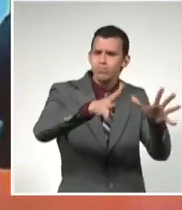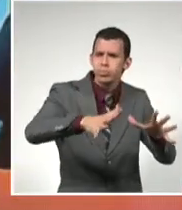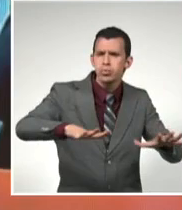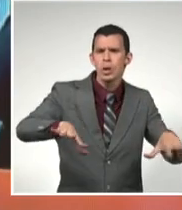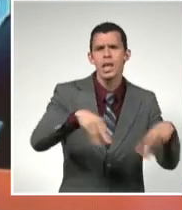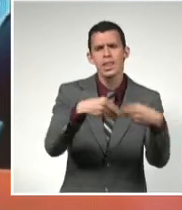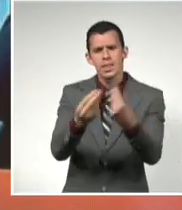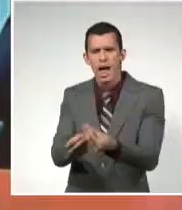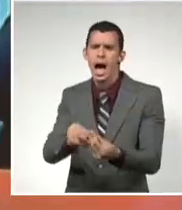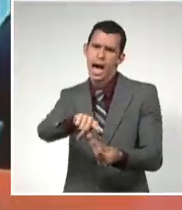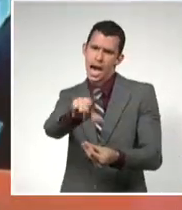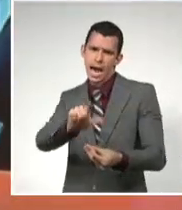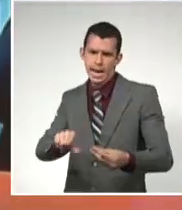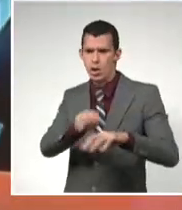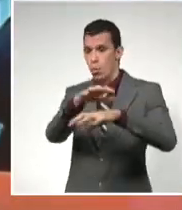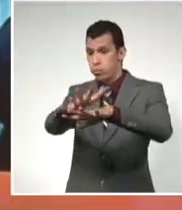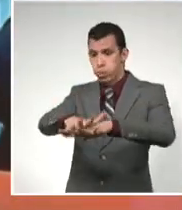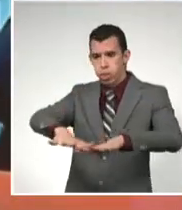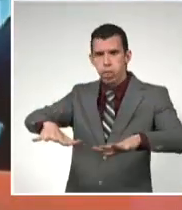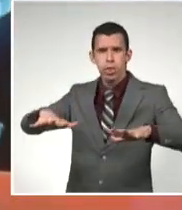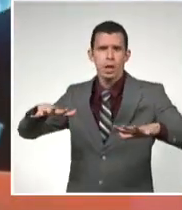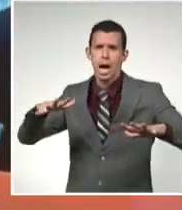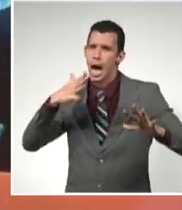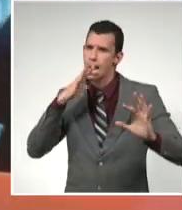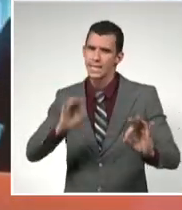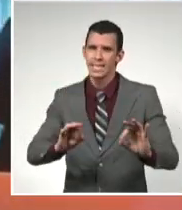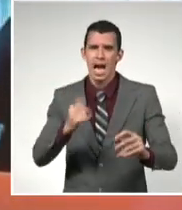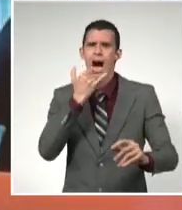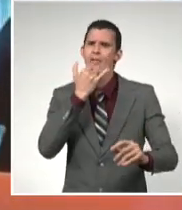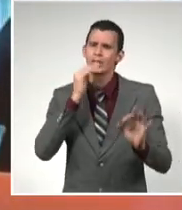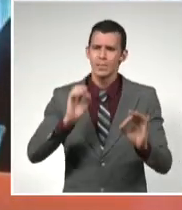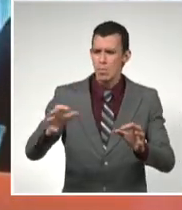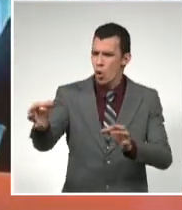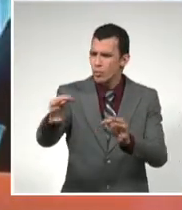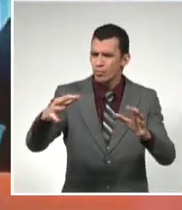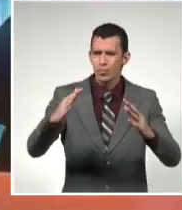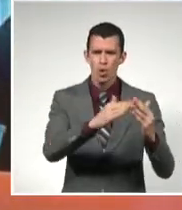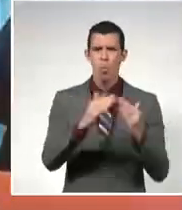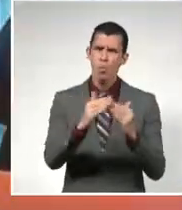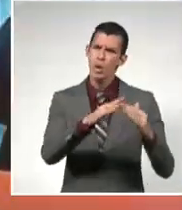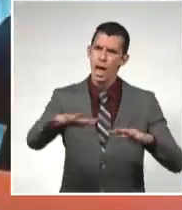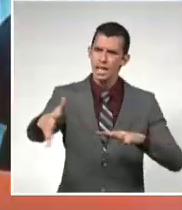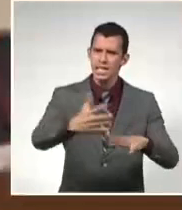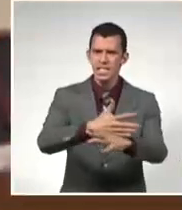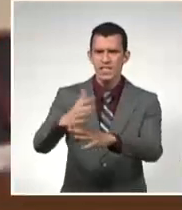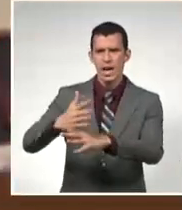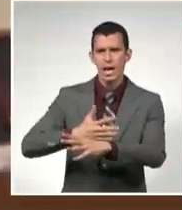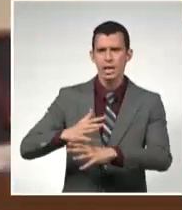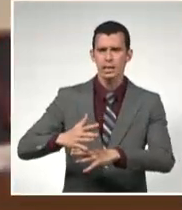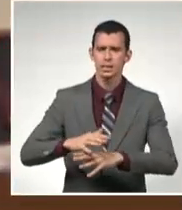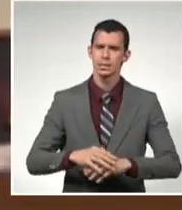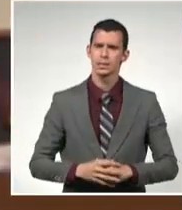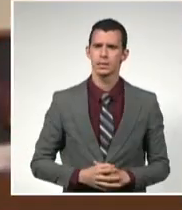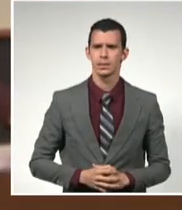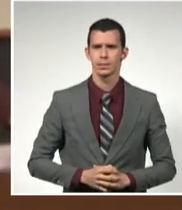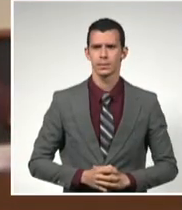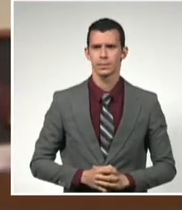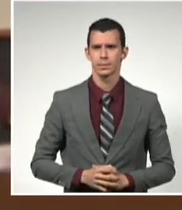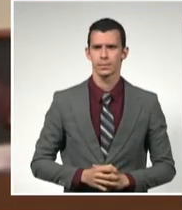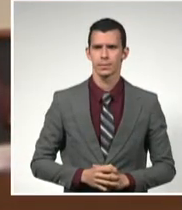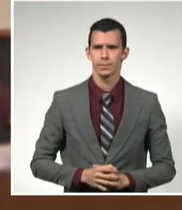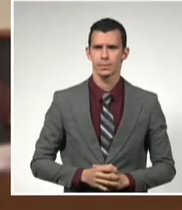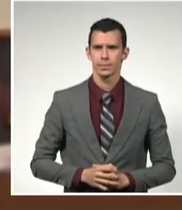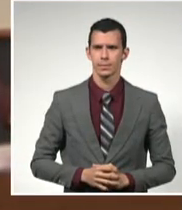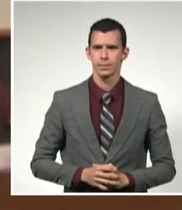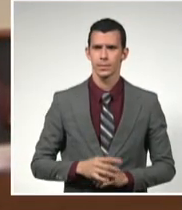todas las creciera inunde la parte de alabama efe nt y que comentó cameron comunicado la tormenta tropical eta